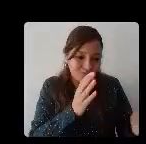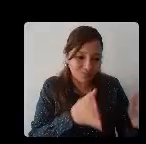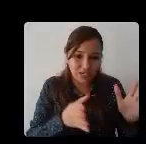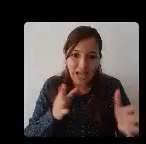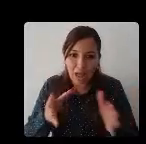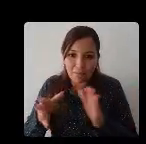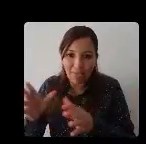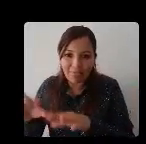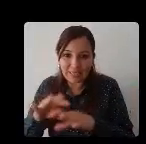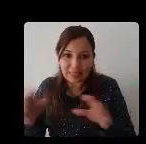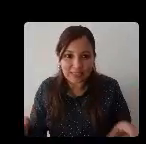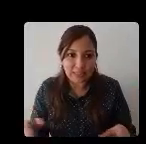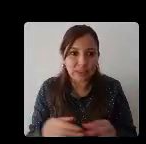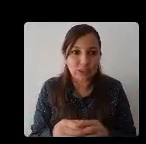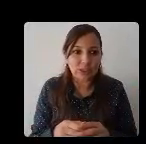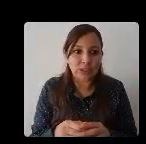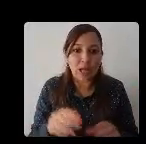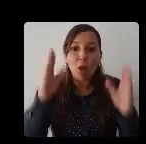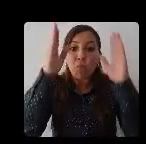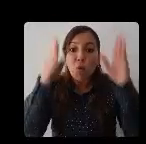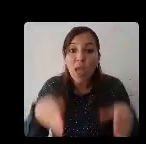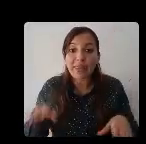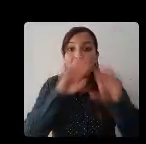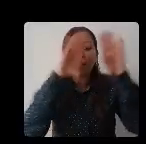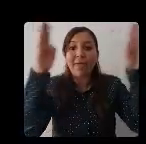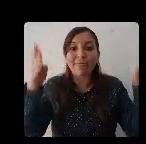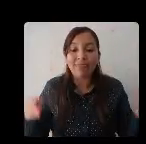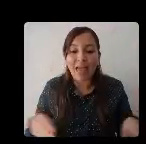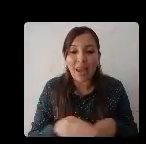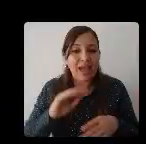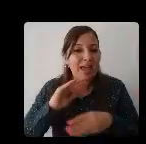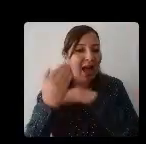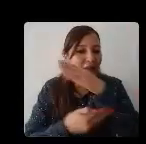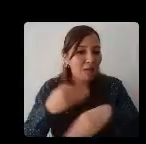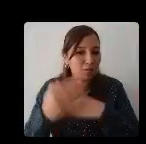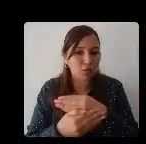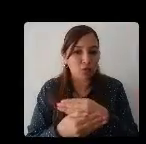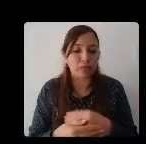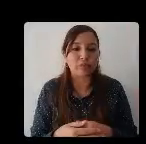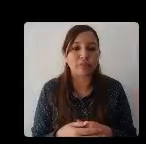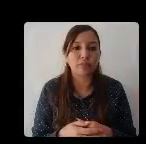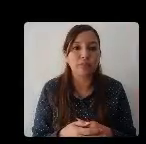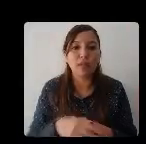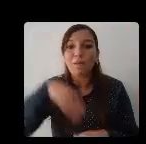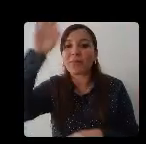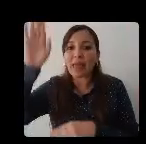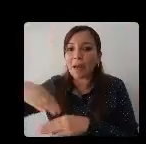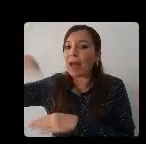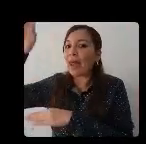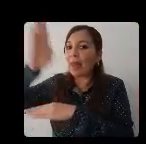ventanas. Hemos tenido también para pintar las paredes, para tratar el piso, el